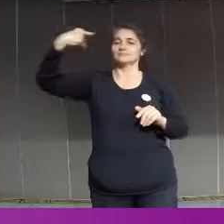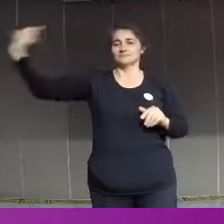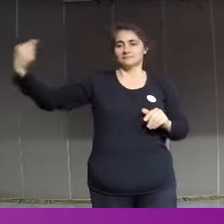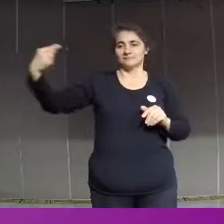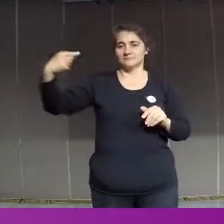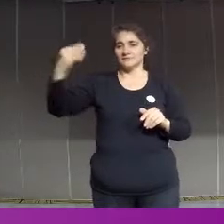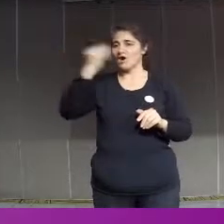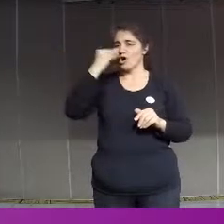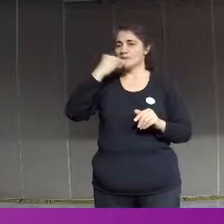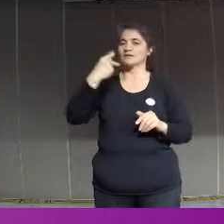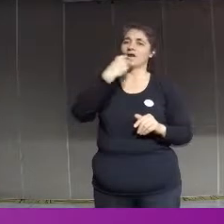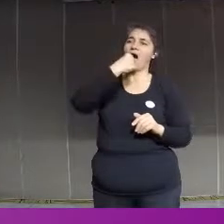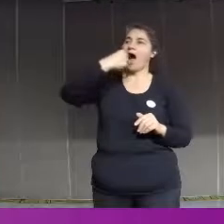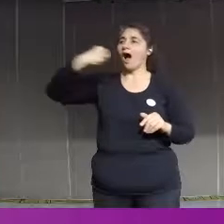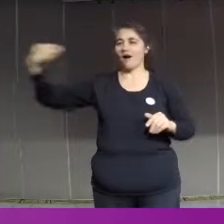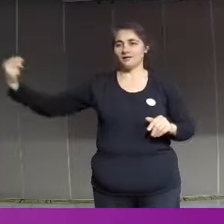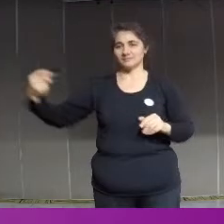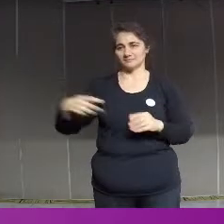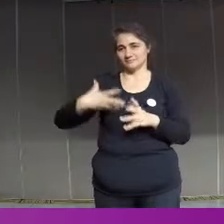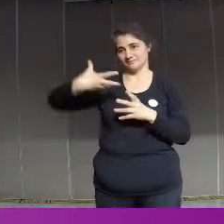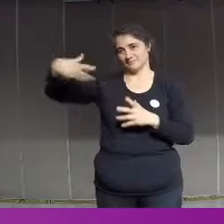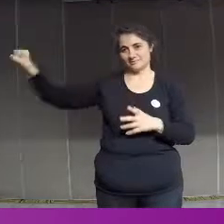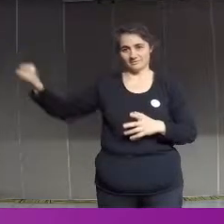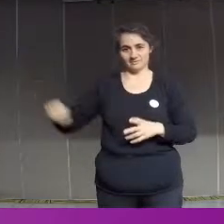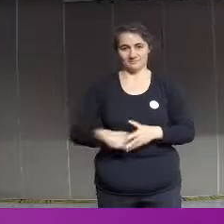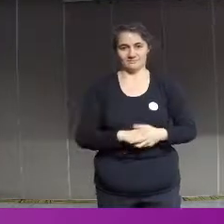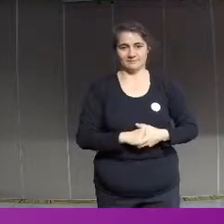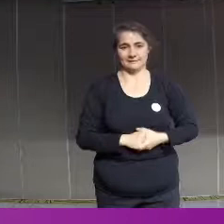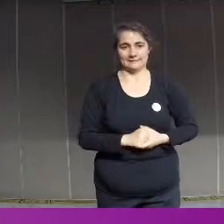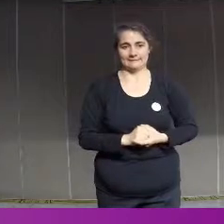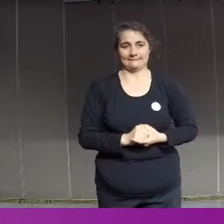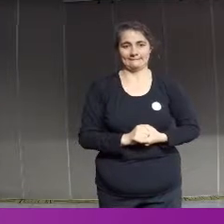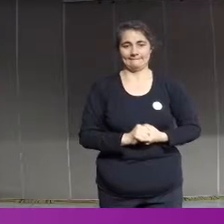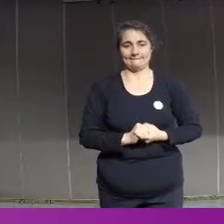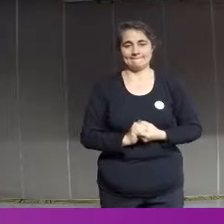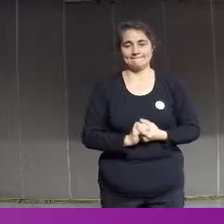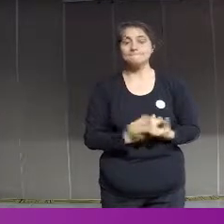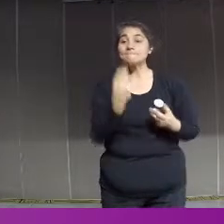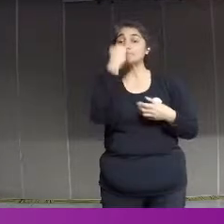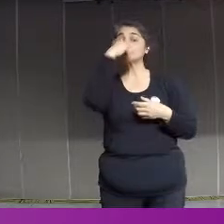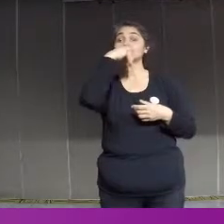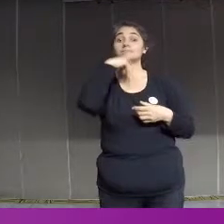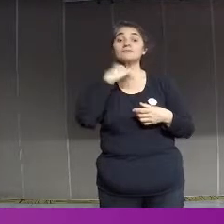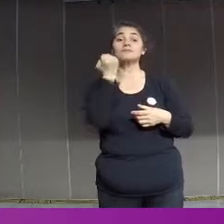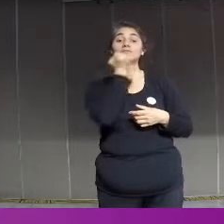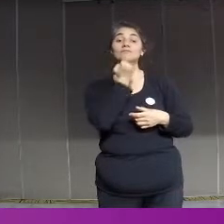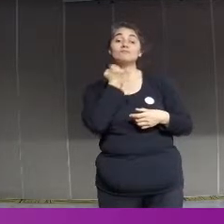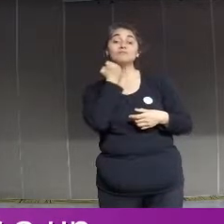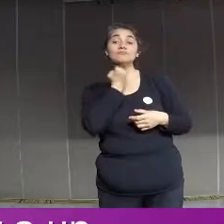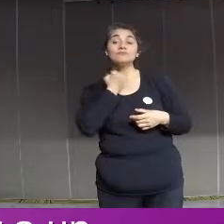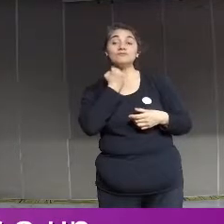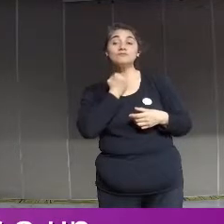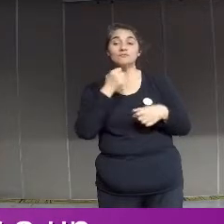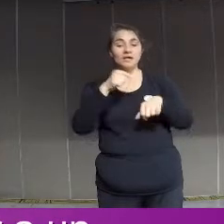una videodeglución, se supone. Bueno, entonces la videodeglución, ¿qué me va a permitir? Medir la velocidad